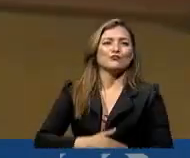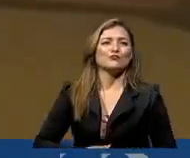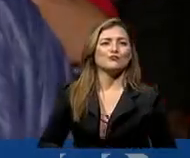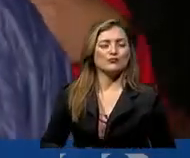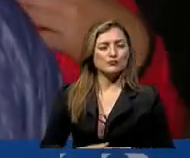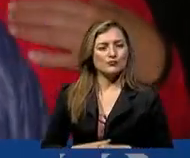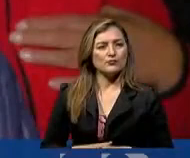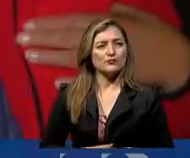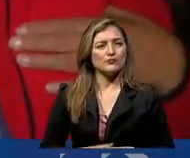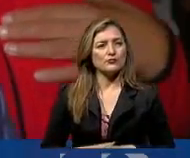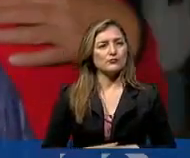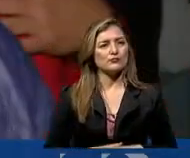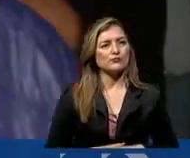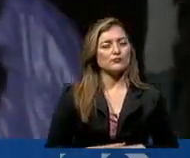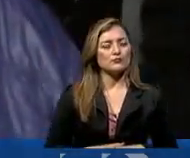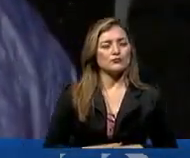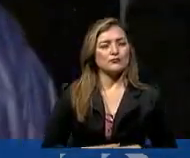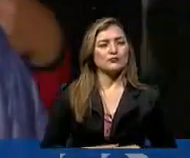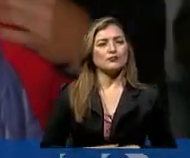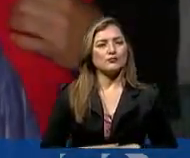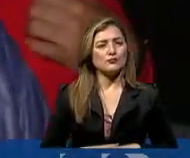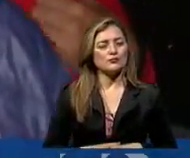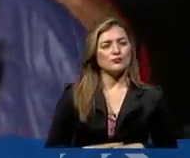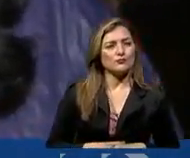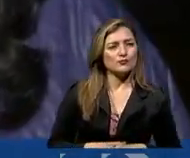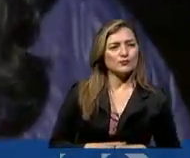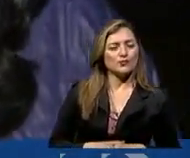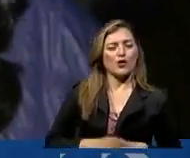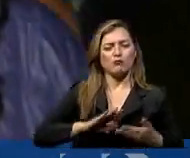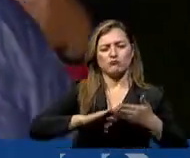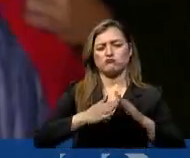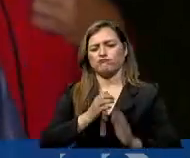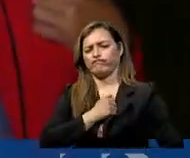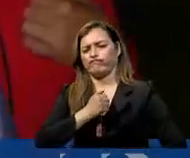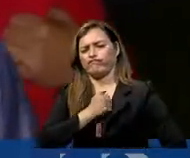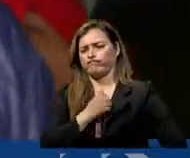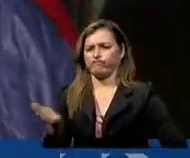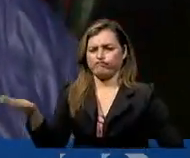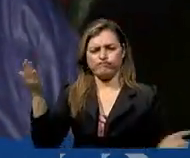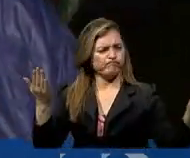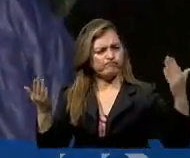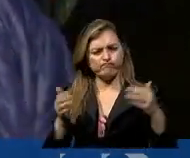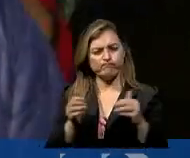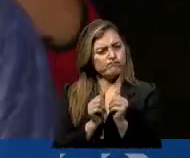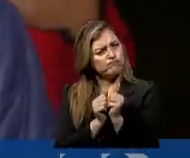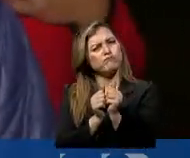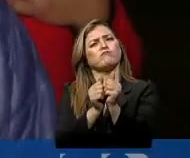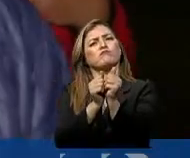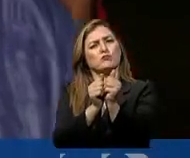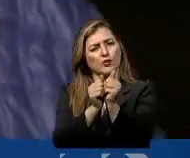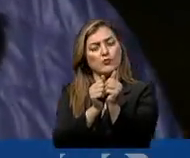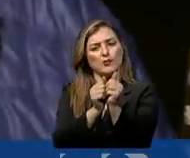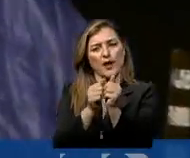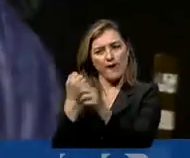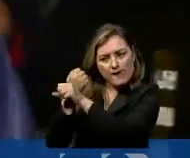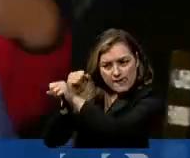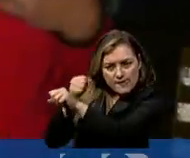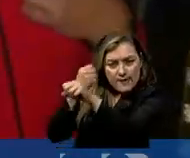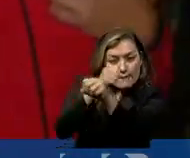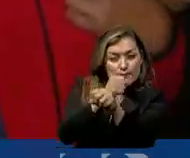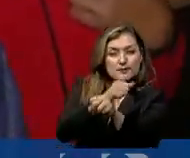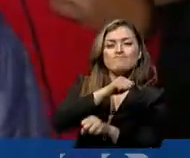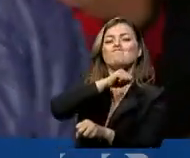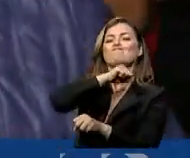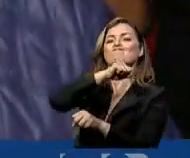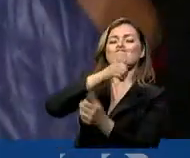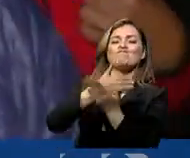asaltos. Es algo en el que nosotros como comunidad debemos juntarnos para poder repeler un poco la delincuencia